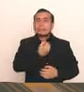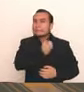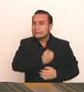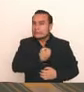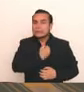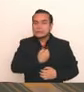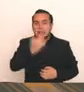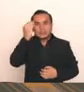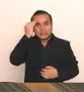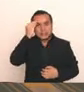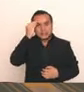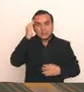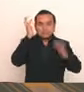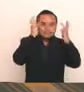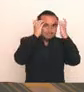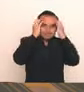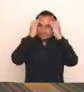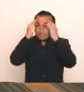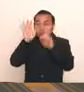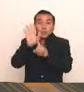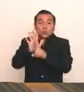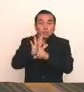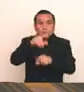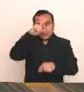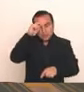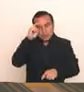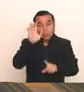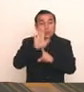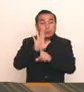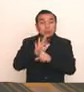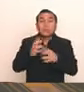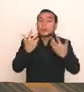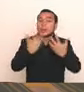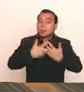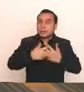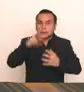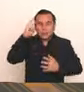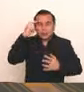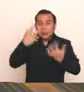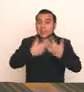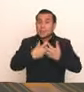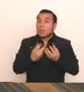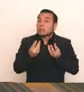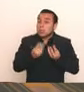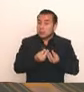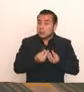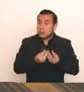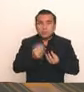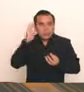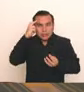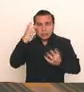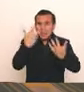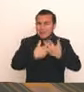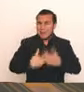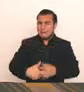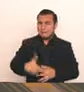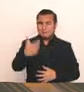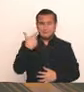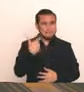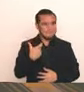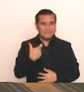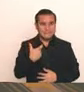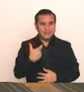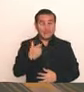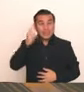sé que muchos están preocupados por sus empleos y por sus negocios algunos pequeños negocios no todos los empresarios son grandes millonarios muchos